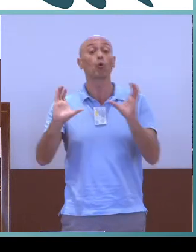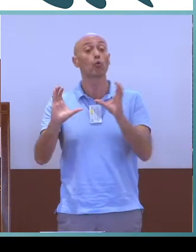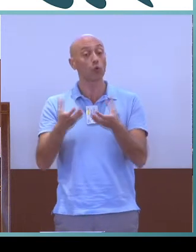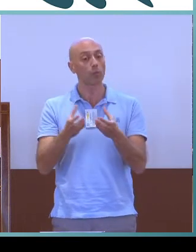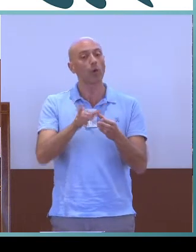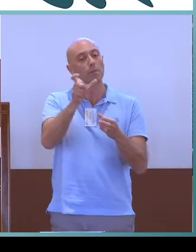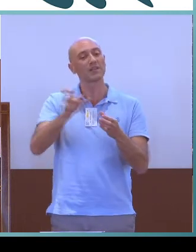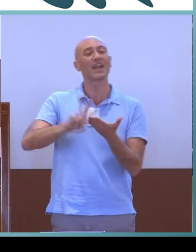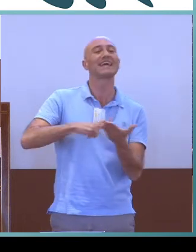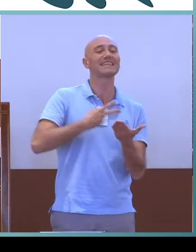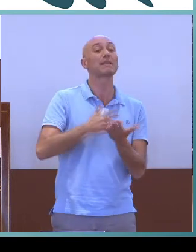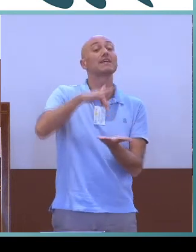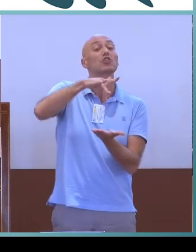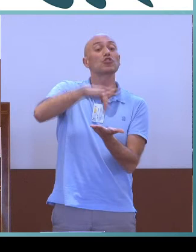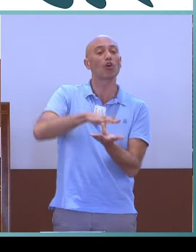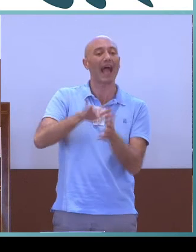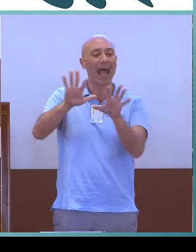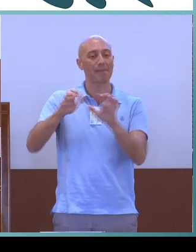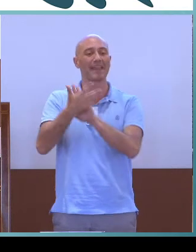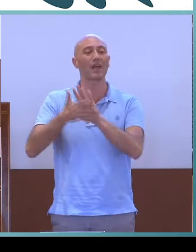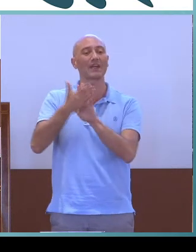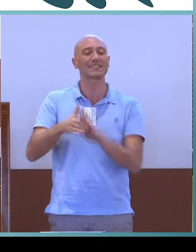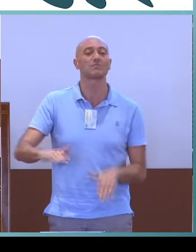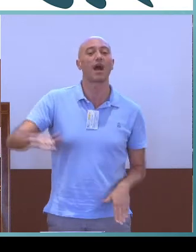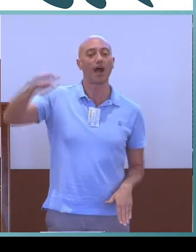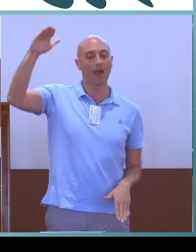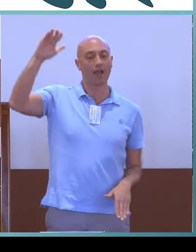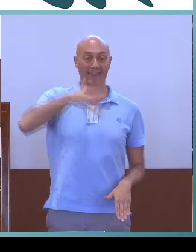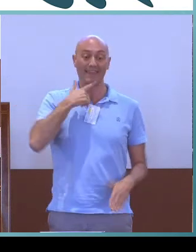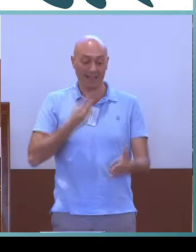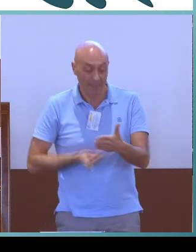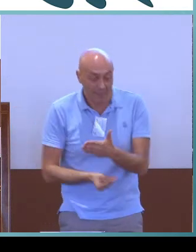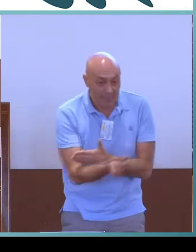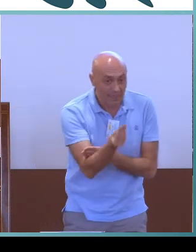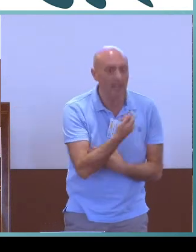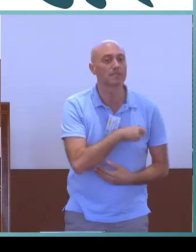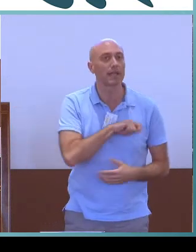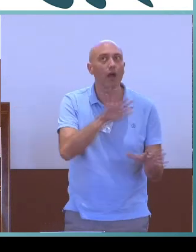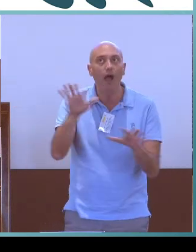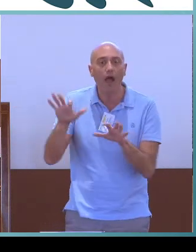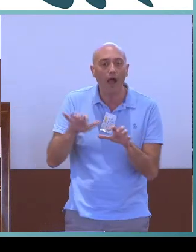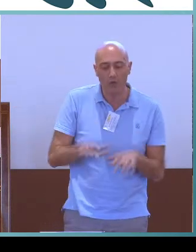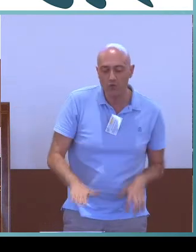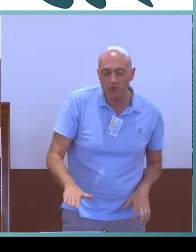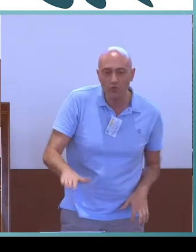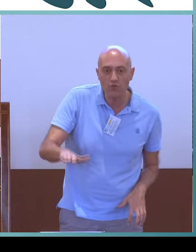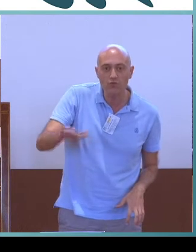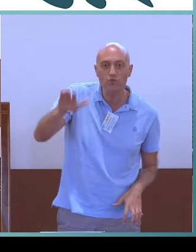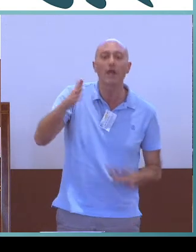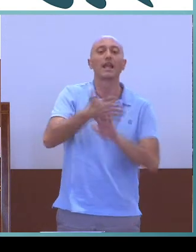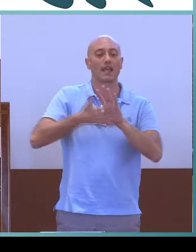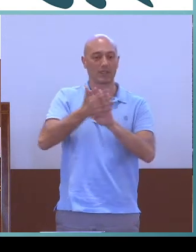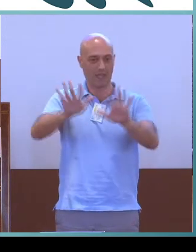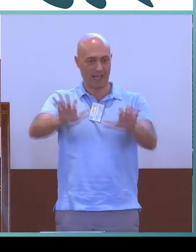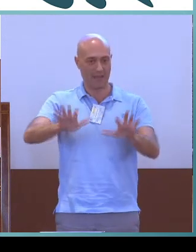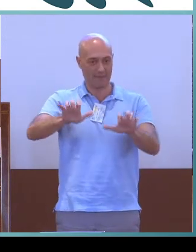signos. El procedimiento de este experimento, los participantes escuchaban pares de palabras, como por